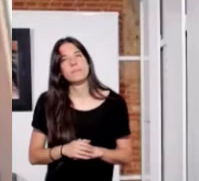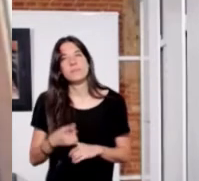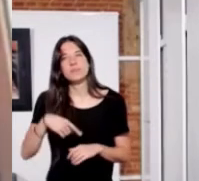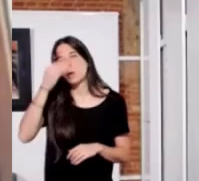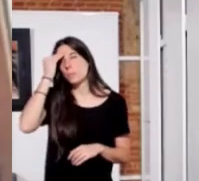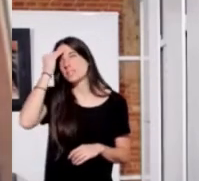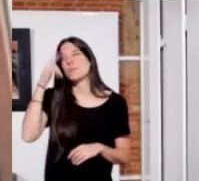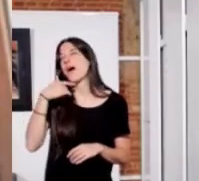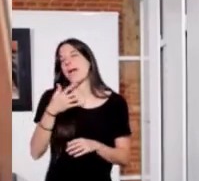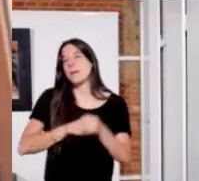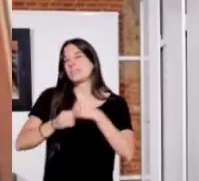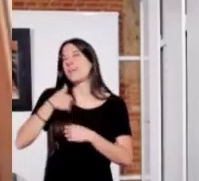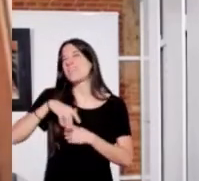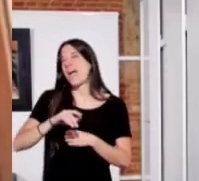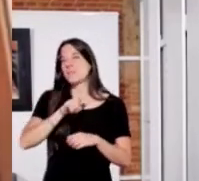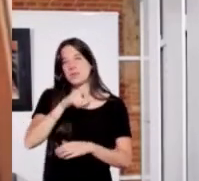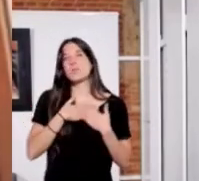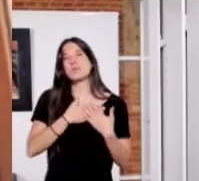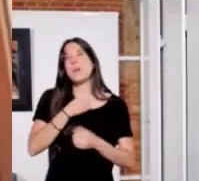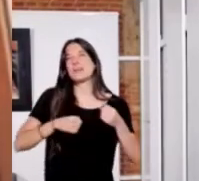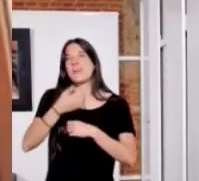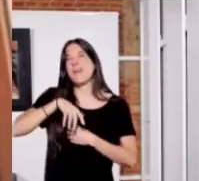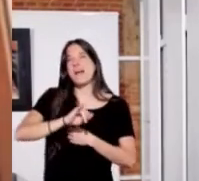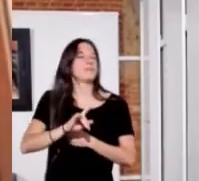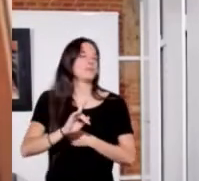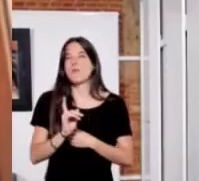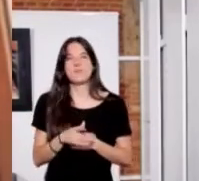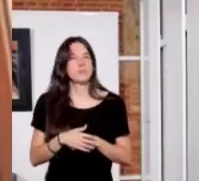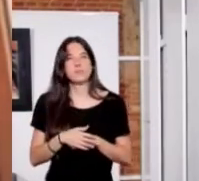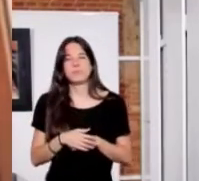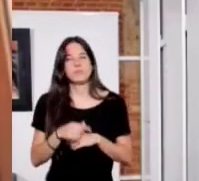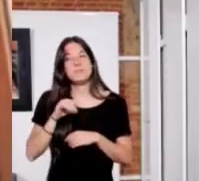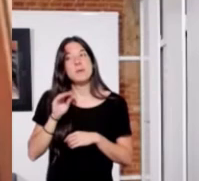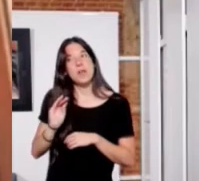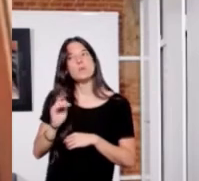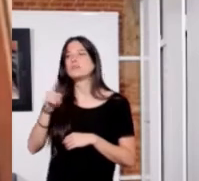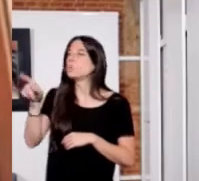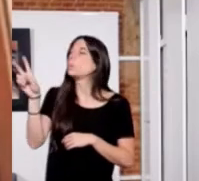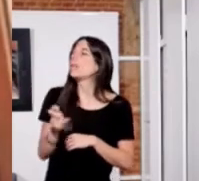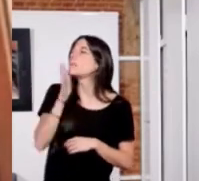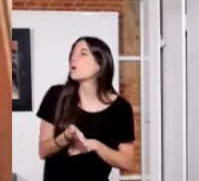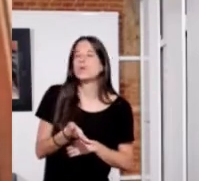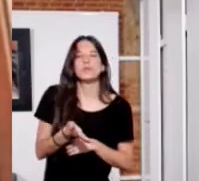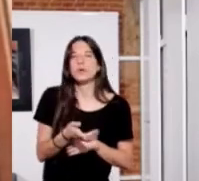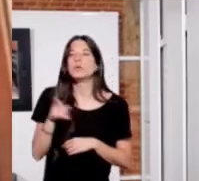con la empatía. El voluntariado viene con la empatía. Mi pregunta no es por qué has venido, sino por qué te